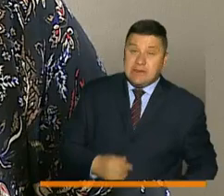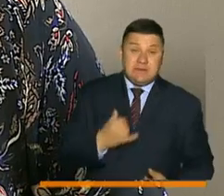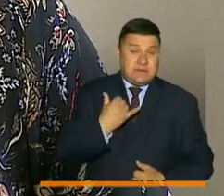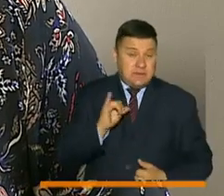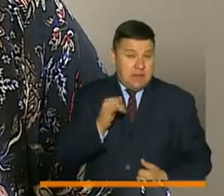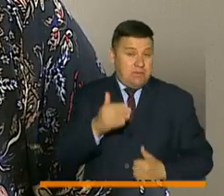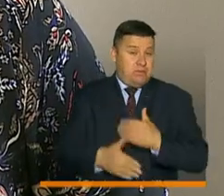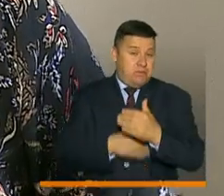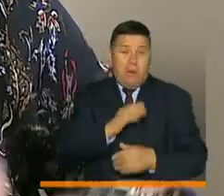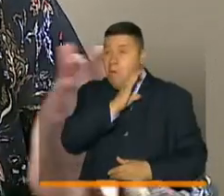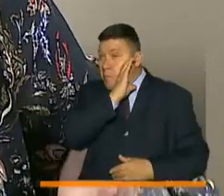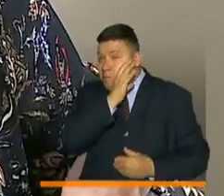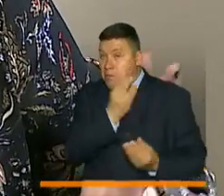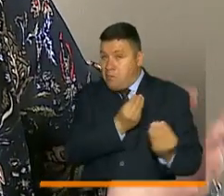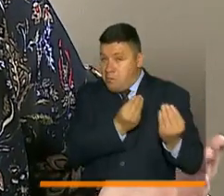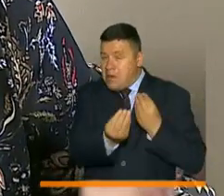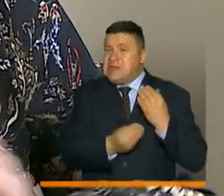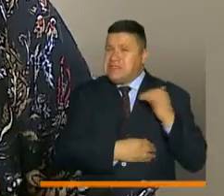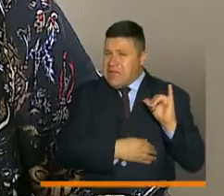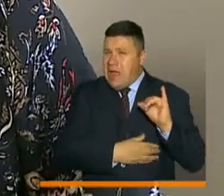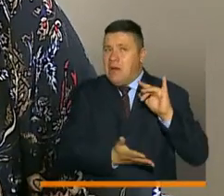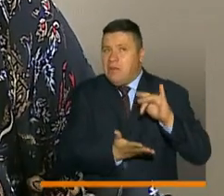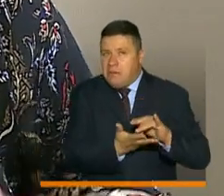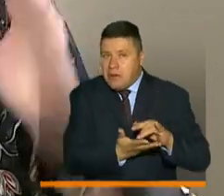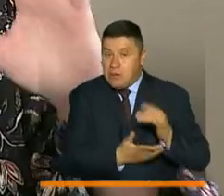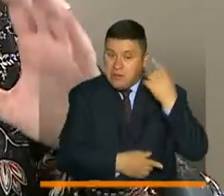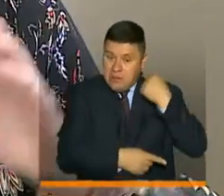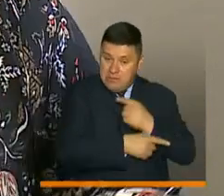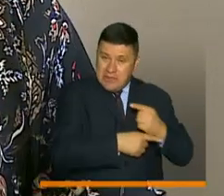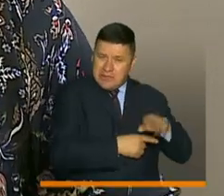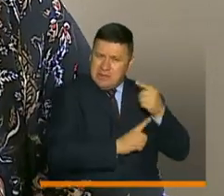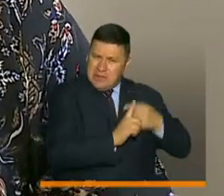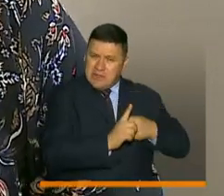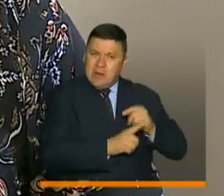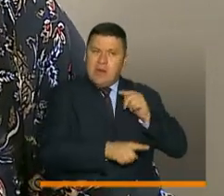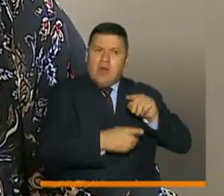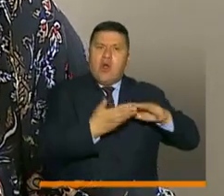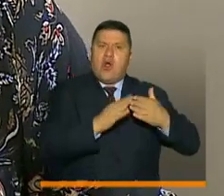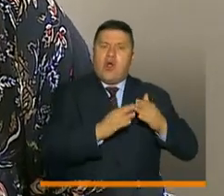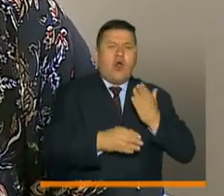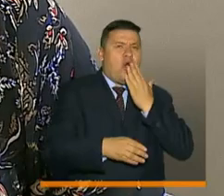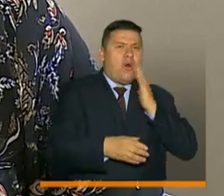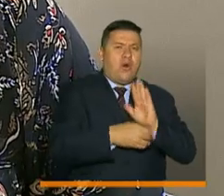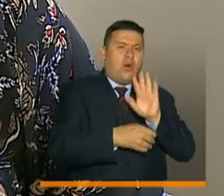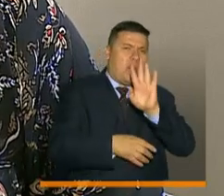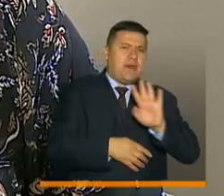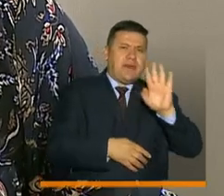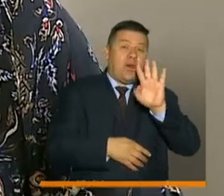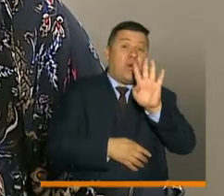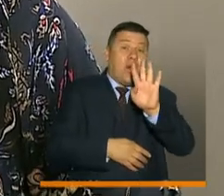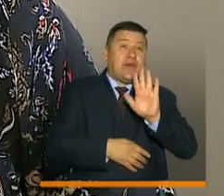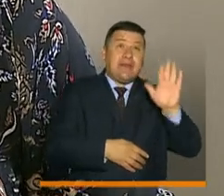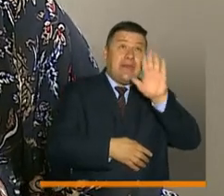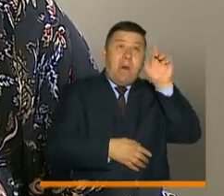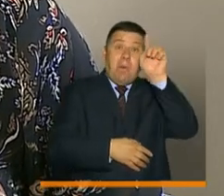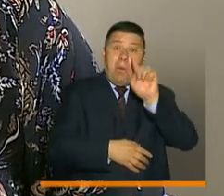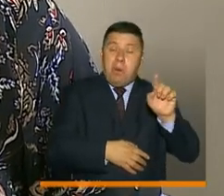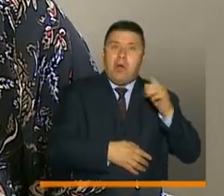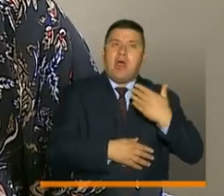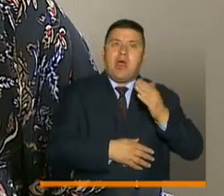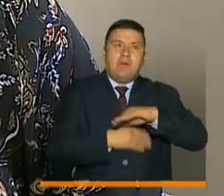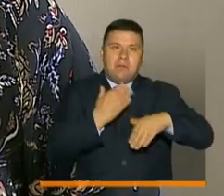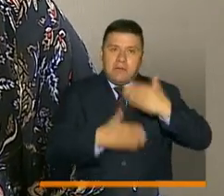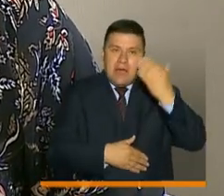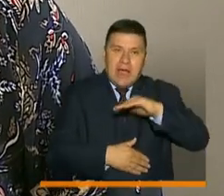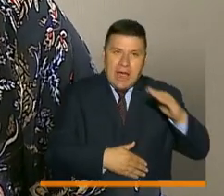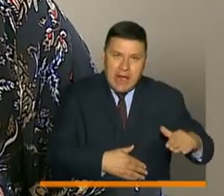hay procesos de alternancia, no solamente, como les conté el mes pasado, con 11 comunidades indígenas en 4 departamentos del país, sino iniciamos en